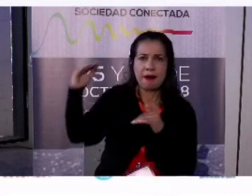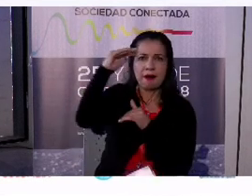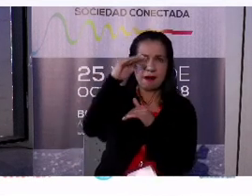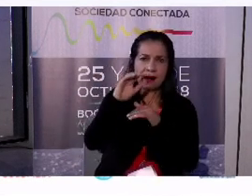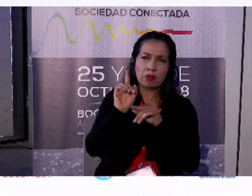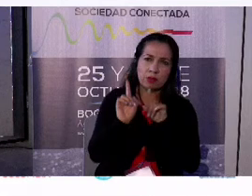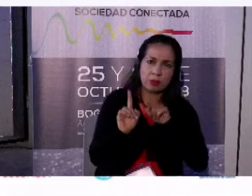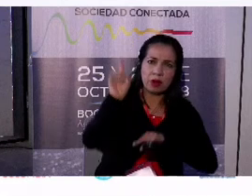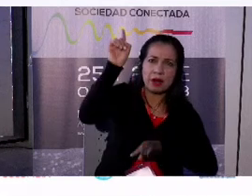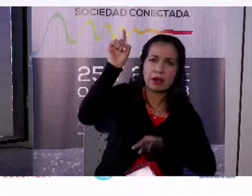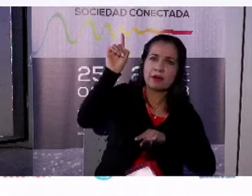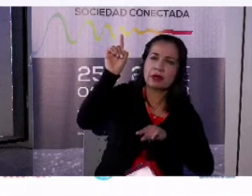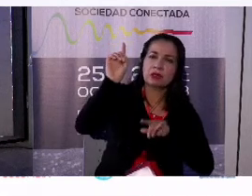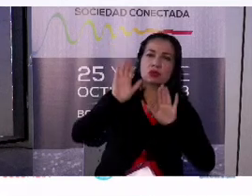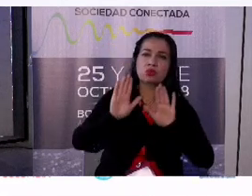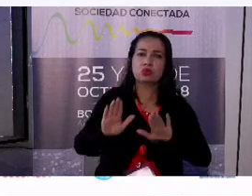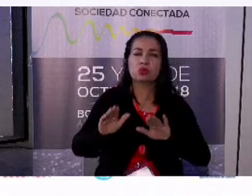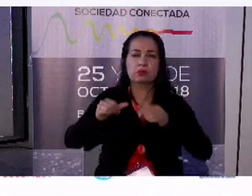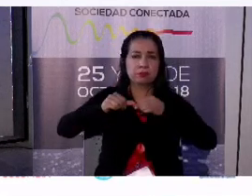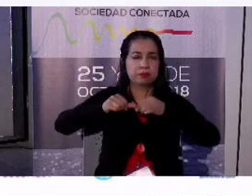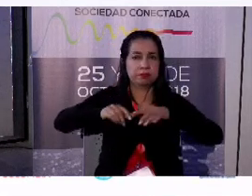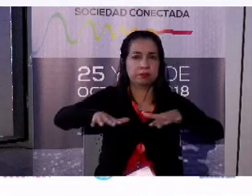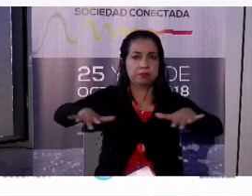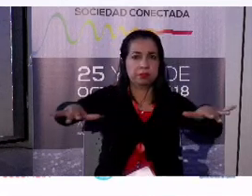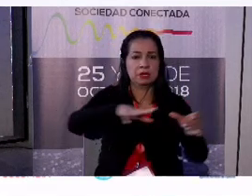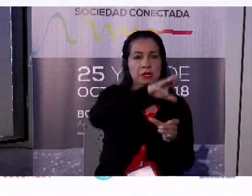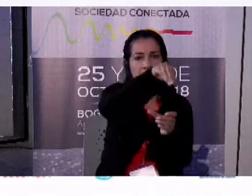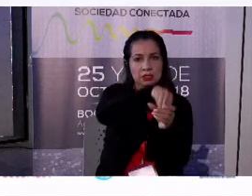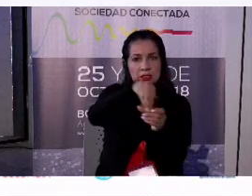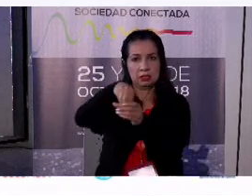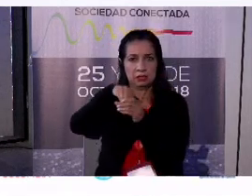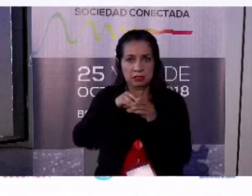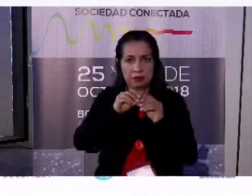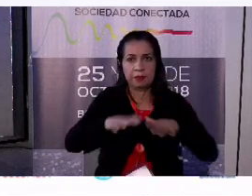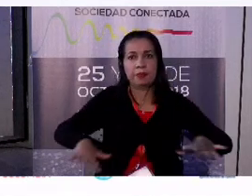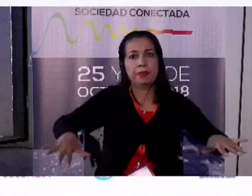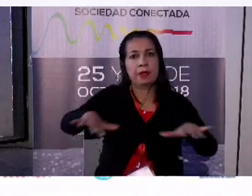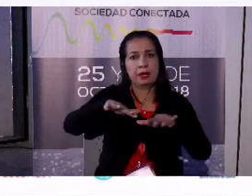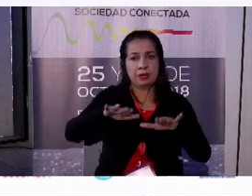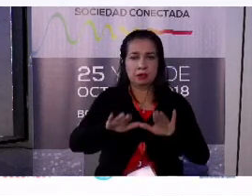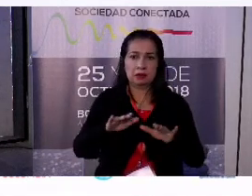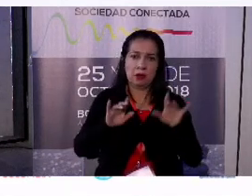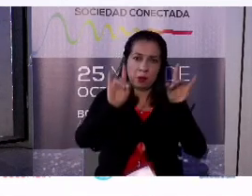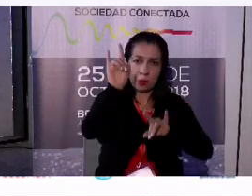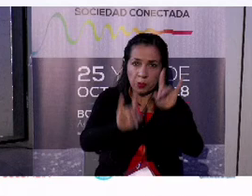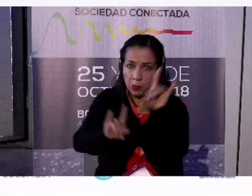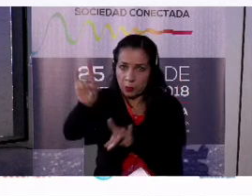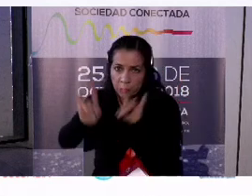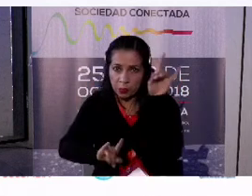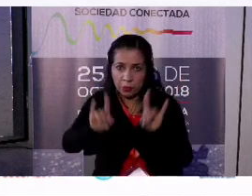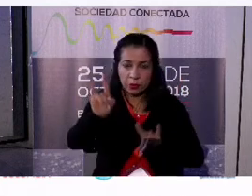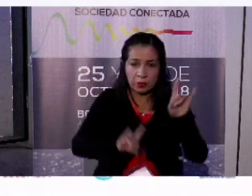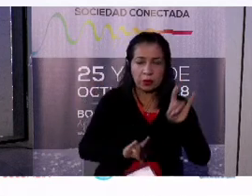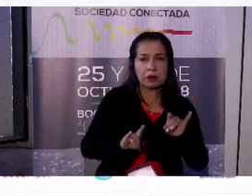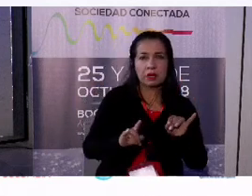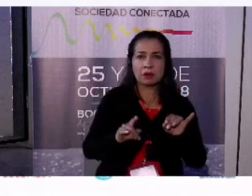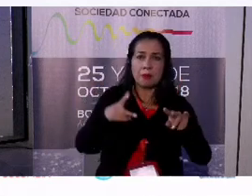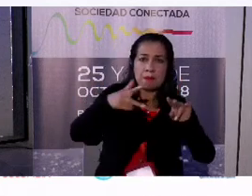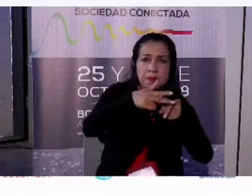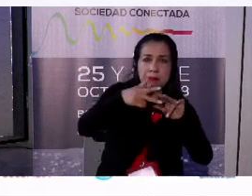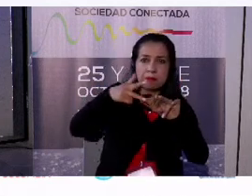emite a un área a una celda terrestre y la idea es evaluar esa